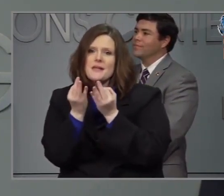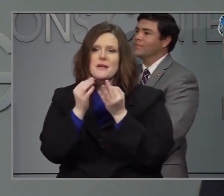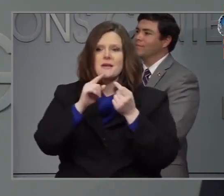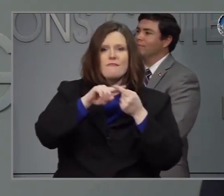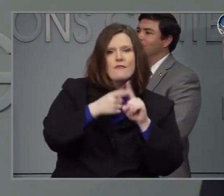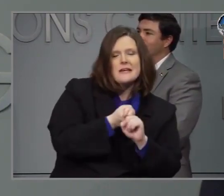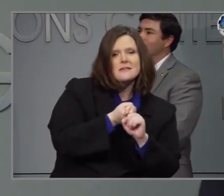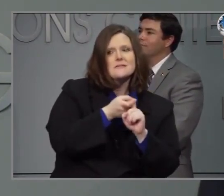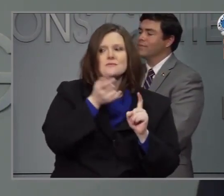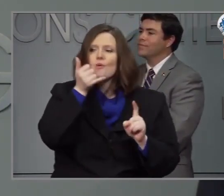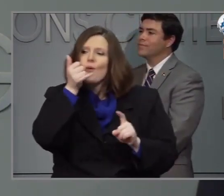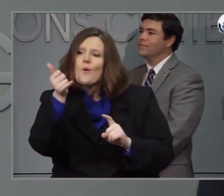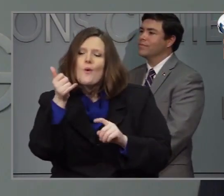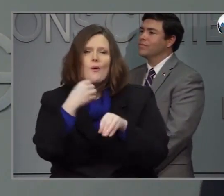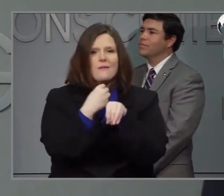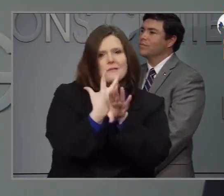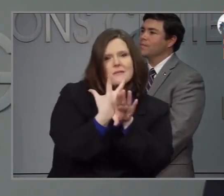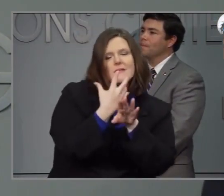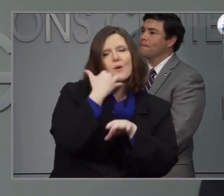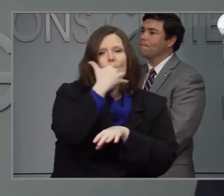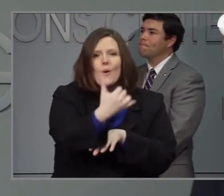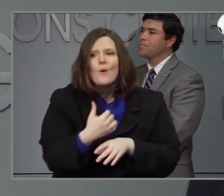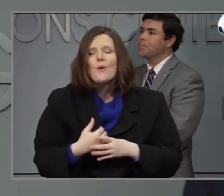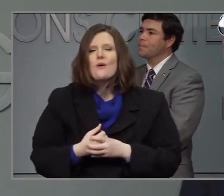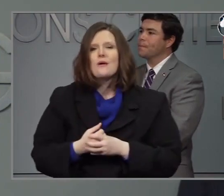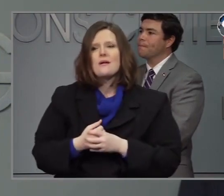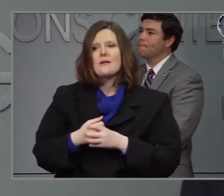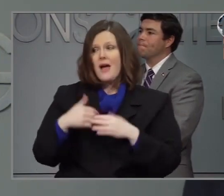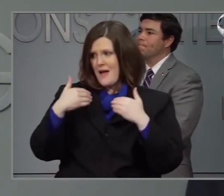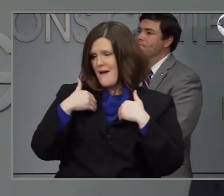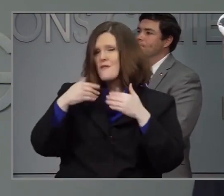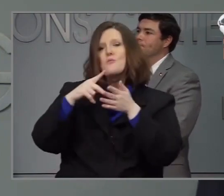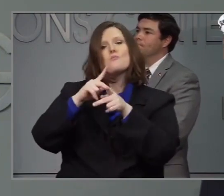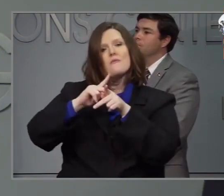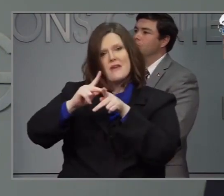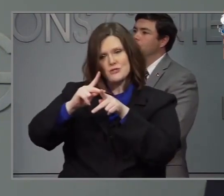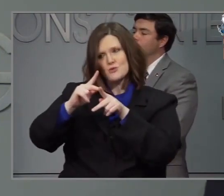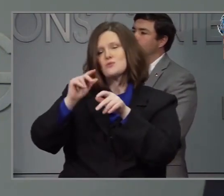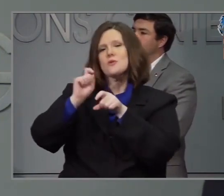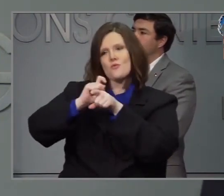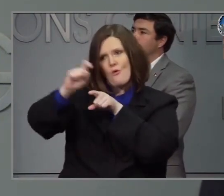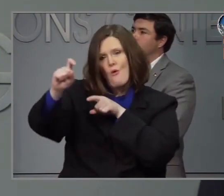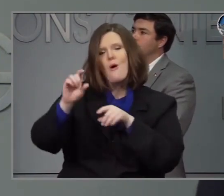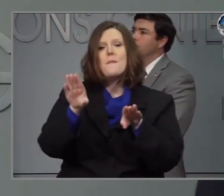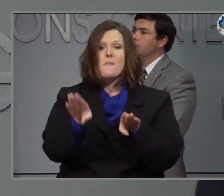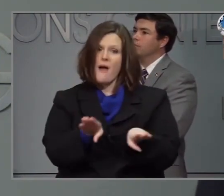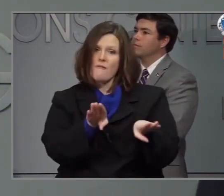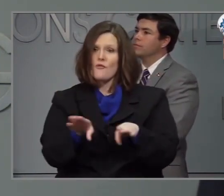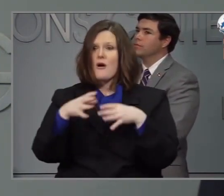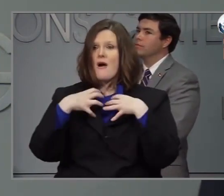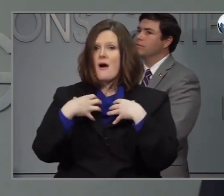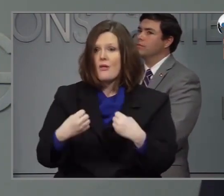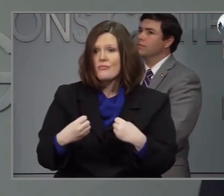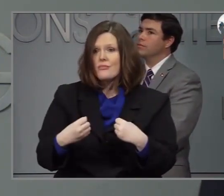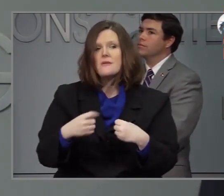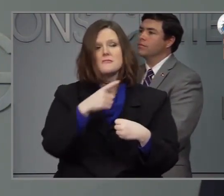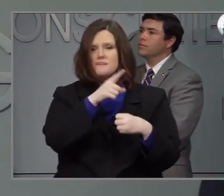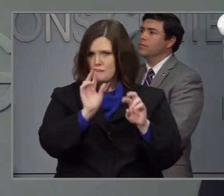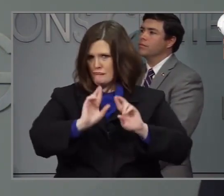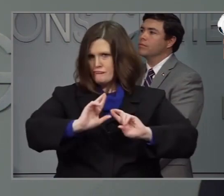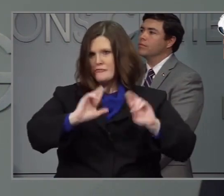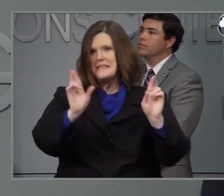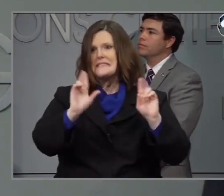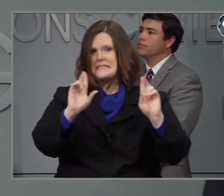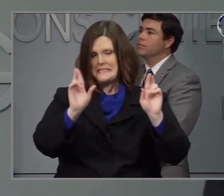amigos por teléfono o por vídeo y también hay profesionales que les pueden ayudar muchas clínicas en